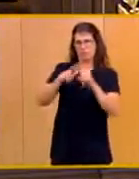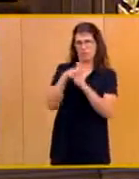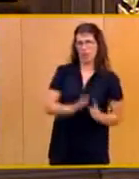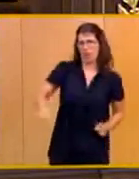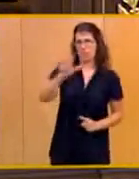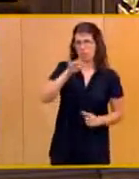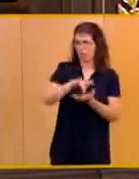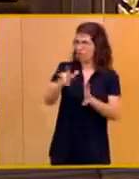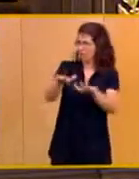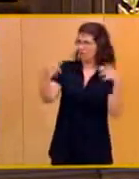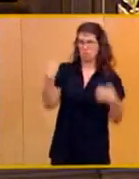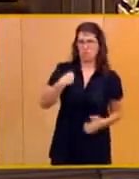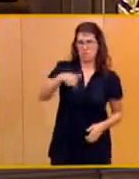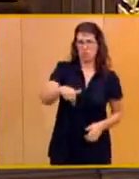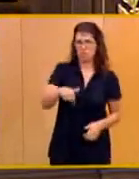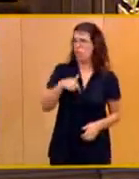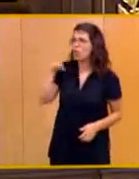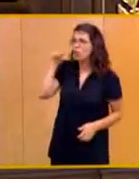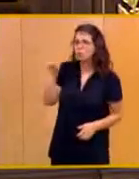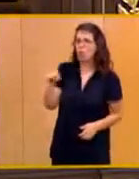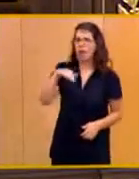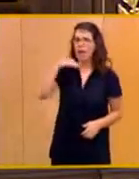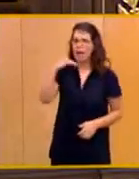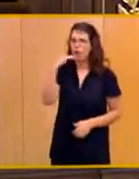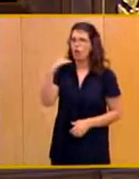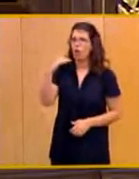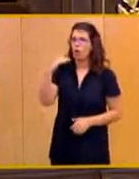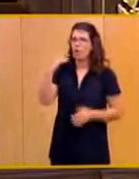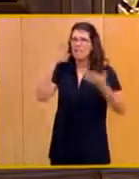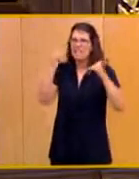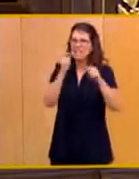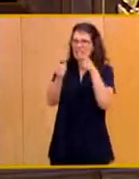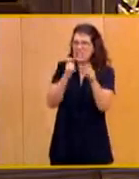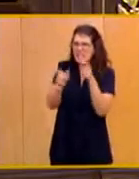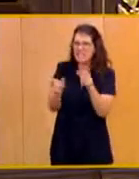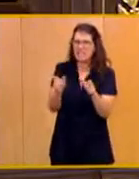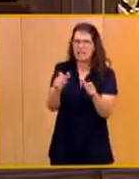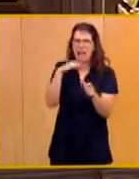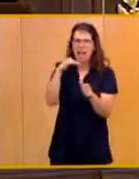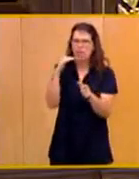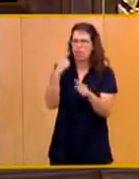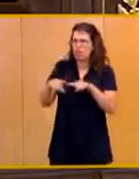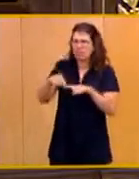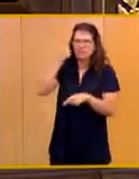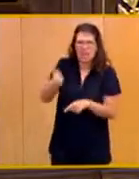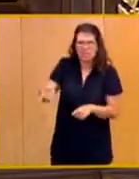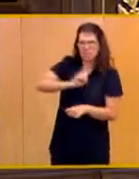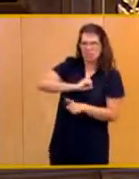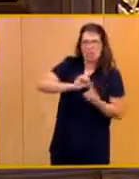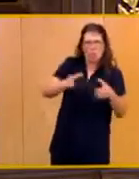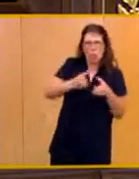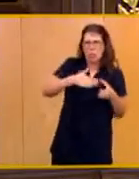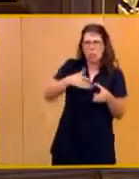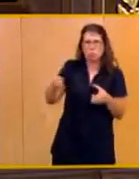de ellos ha ahorrado usted descalificaciones, epítetos, insolencias conmigo y con mi grupo. Y, desde